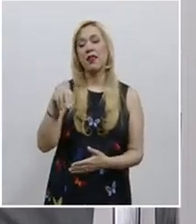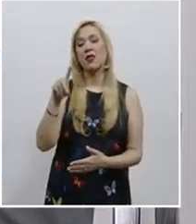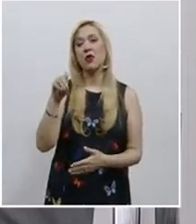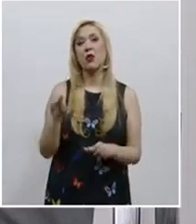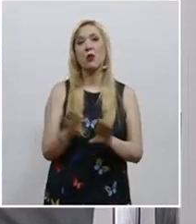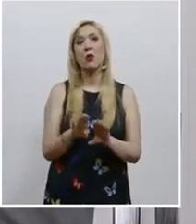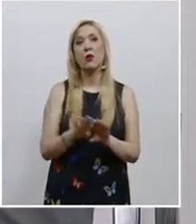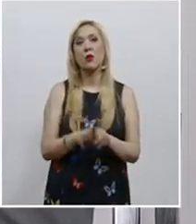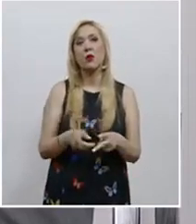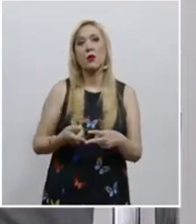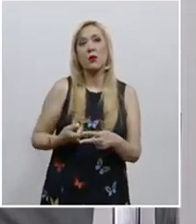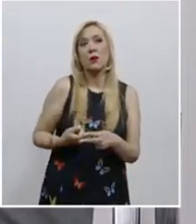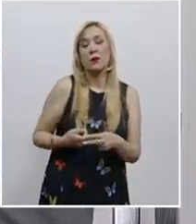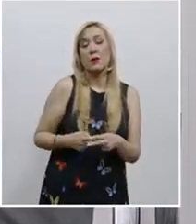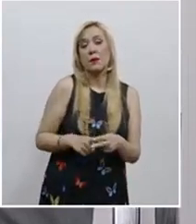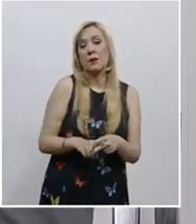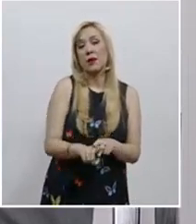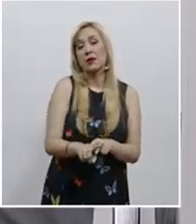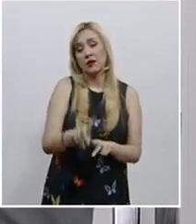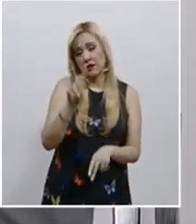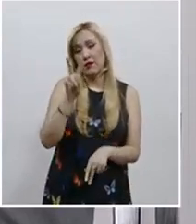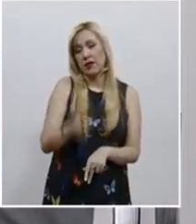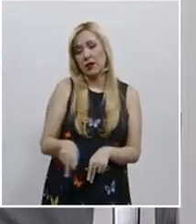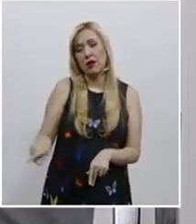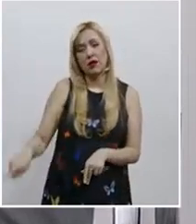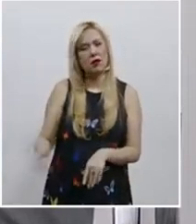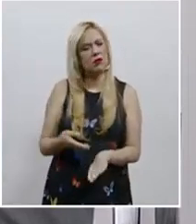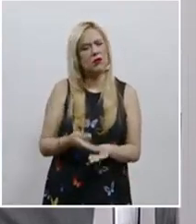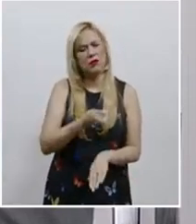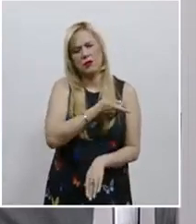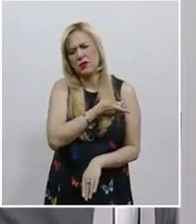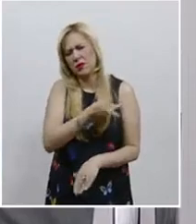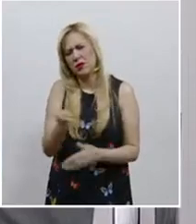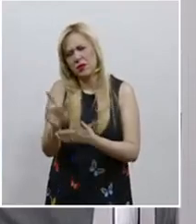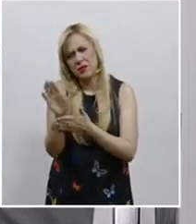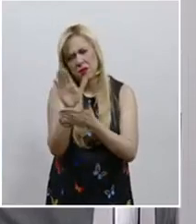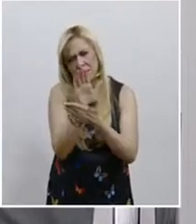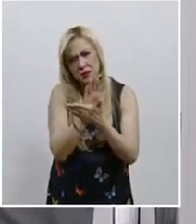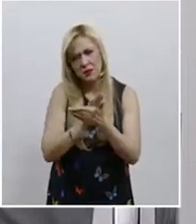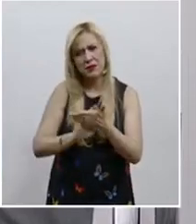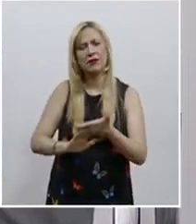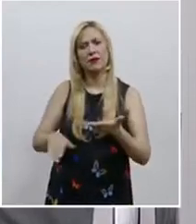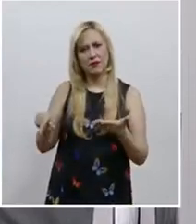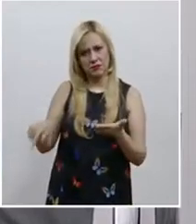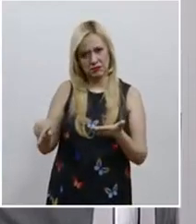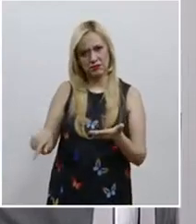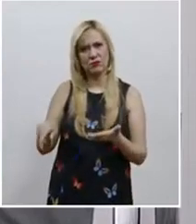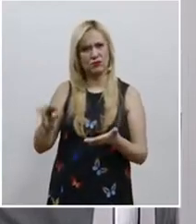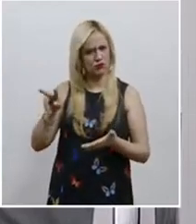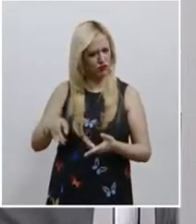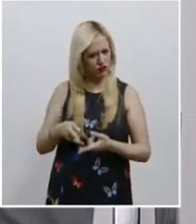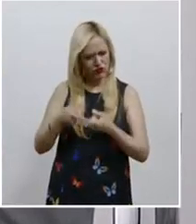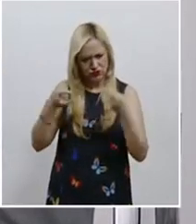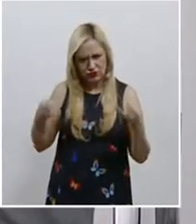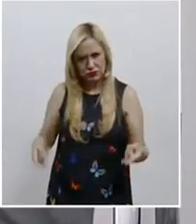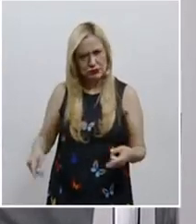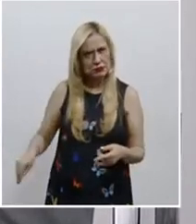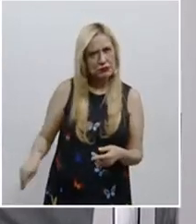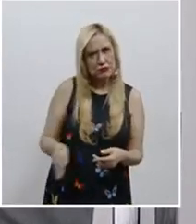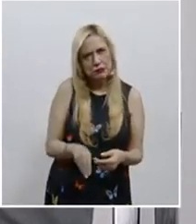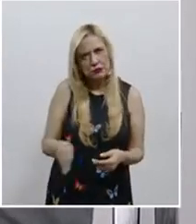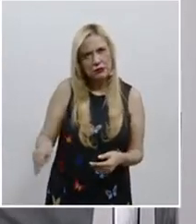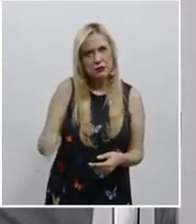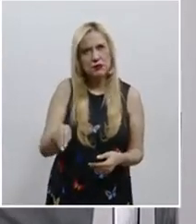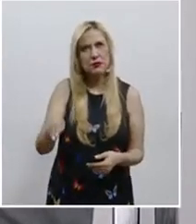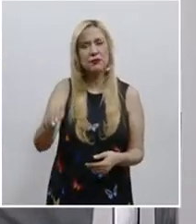empezó desde los extractos sociales más humildes, más sencillos de la ciudad y